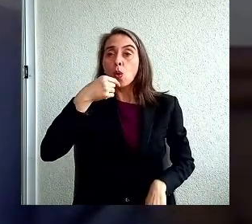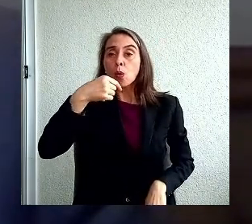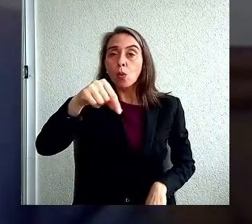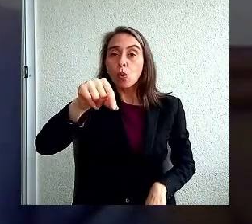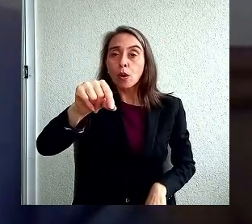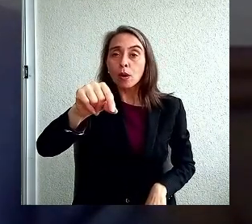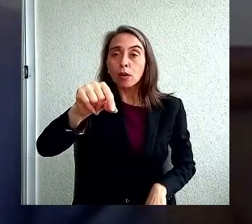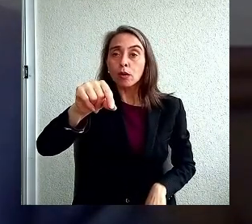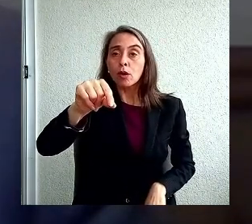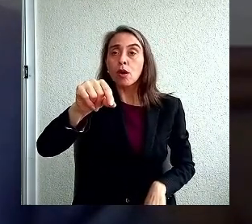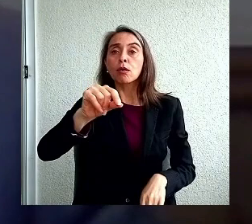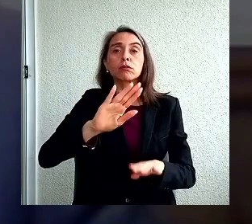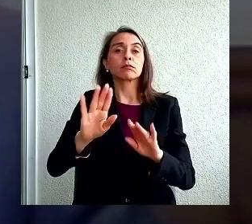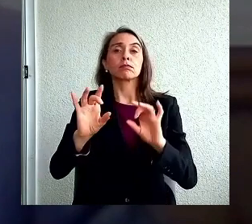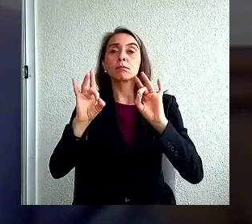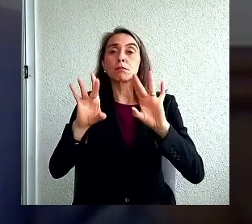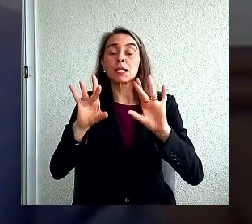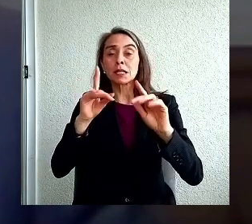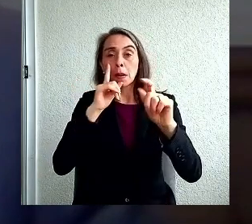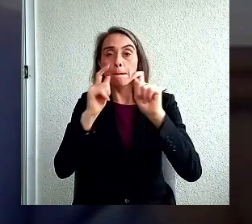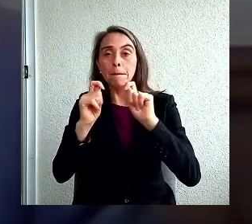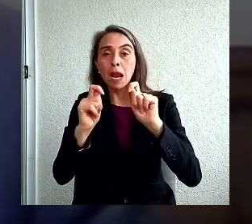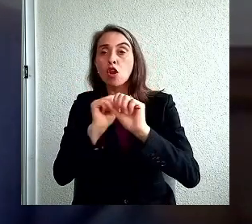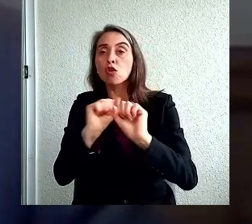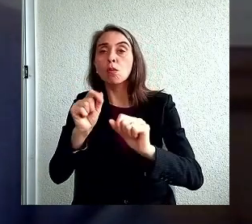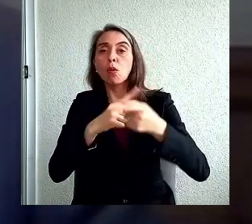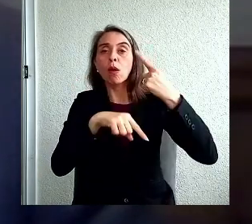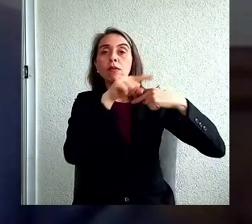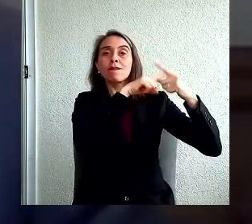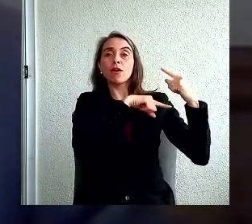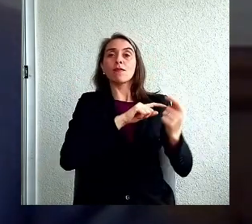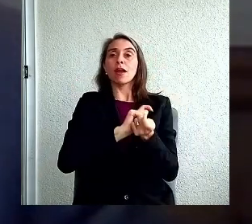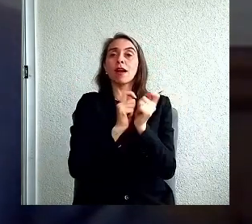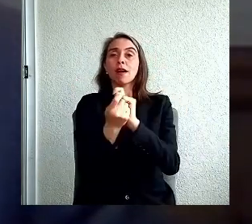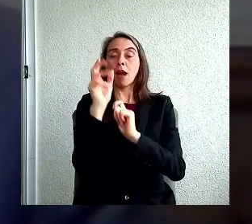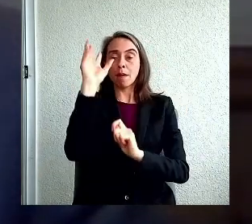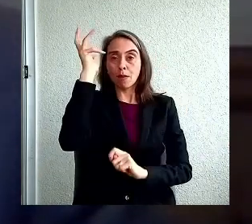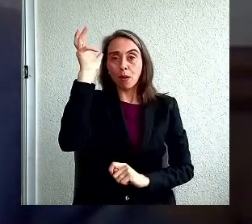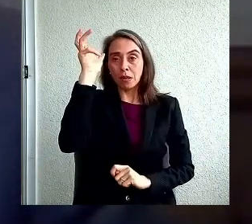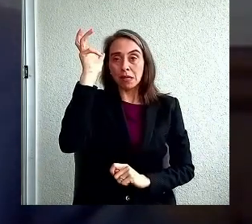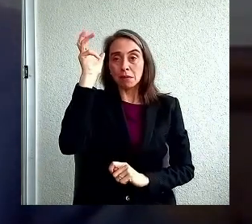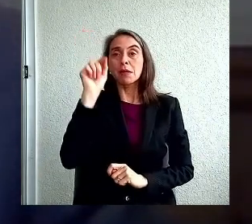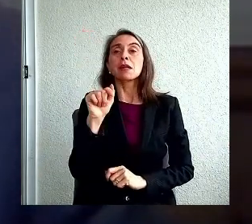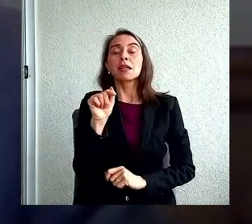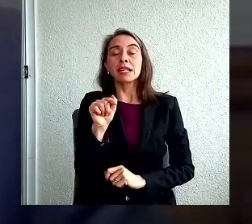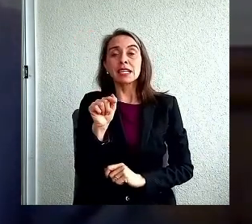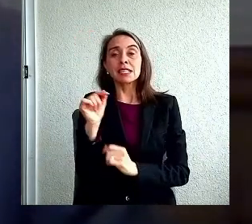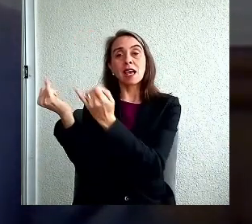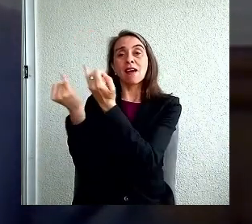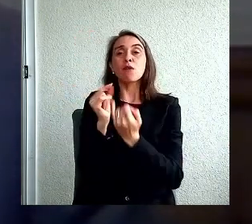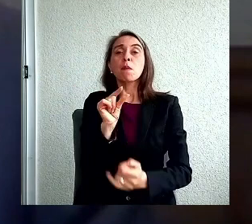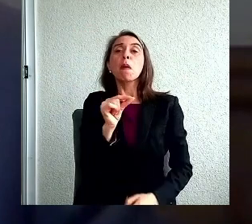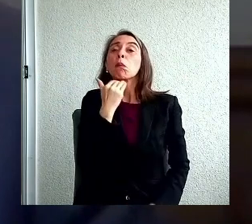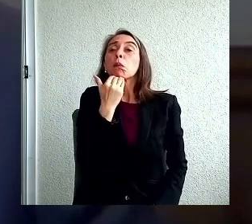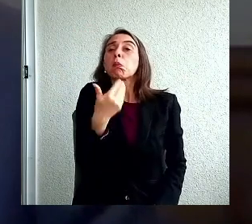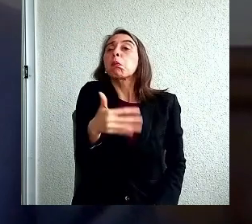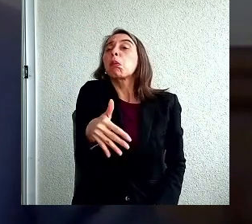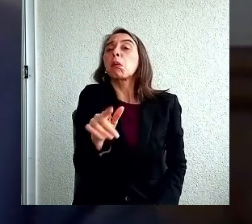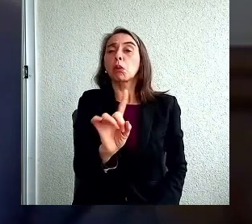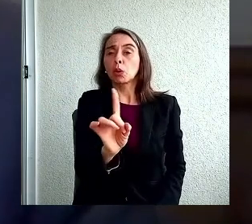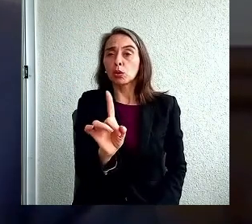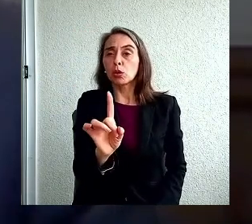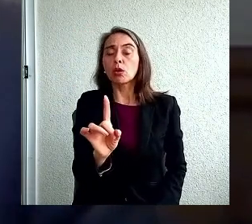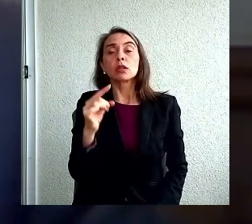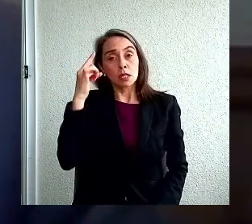e irreversibles. Este antecedente no es menor si pensamos que el fuerte impacto del cambio